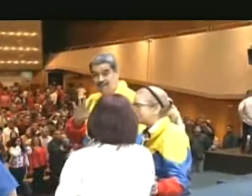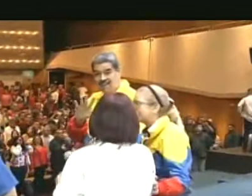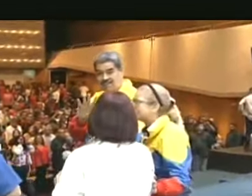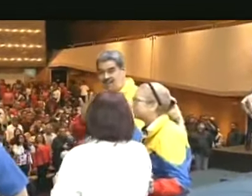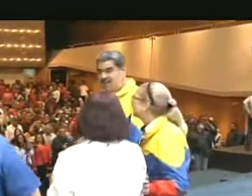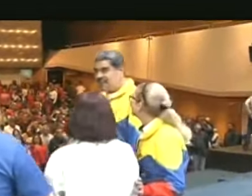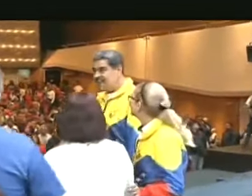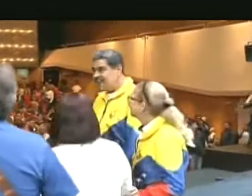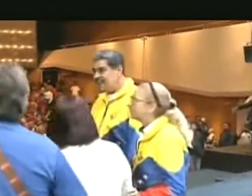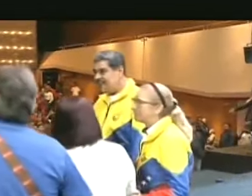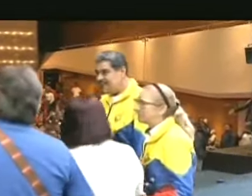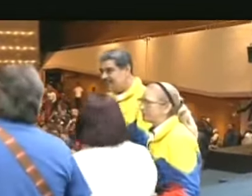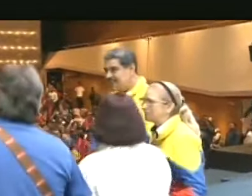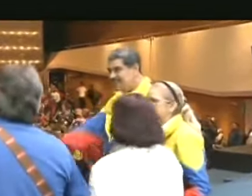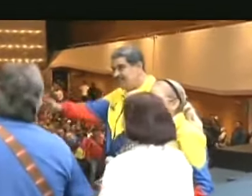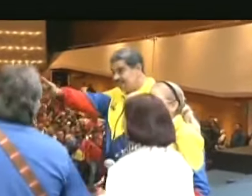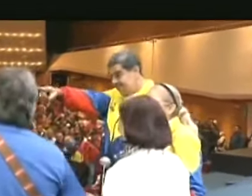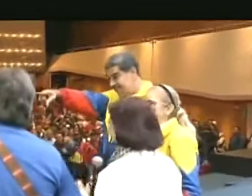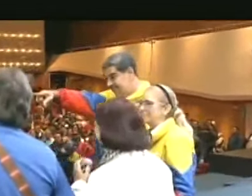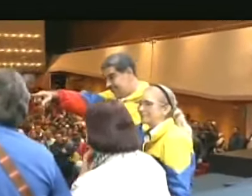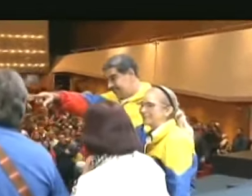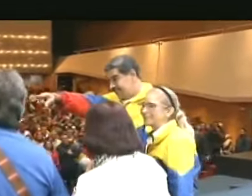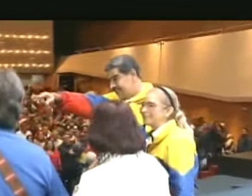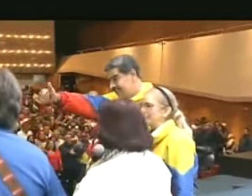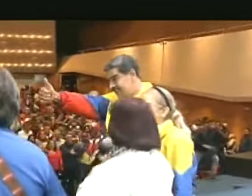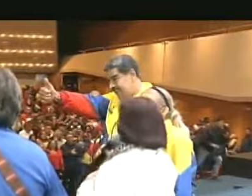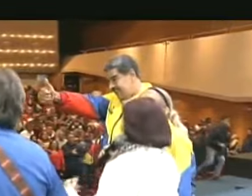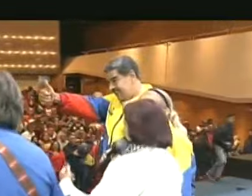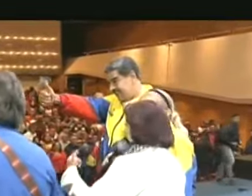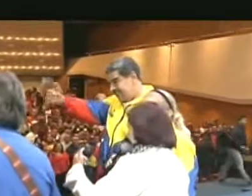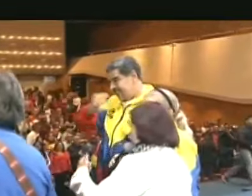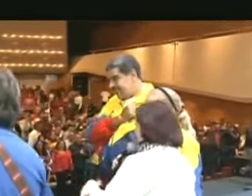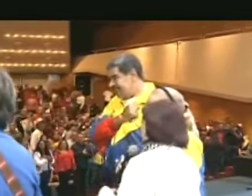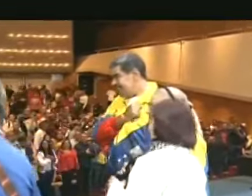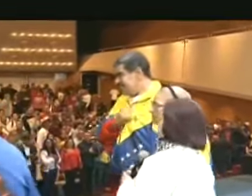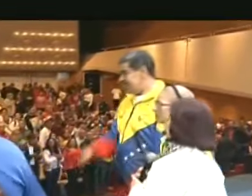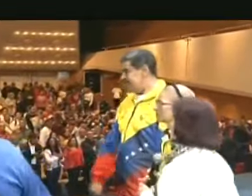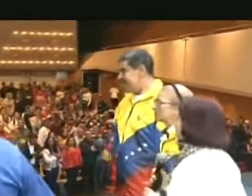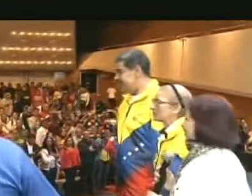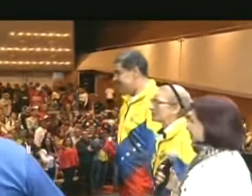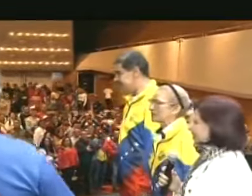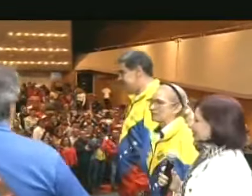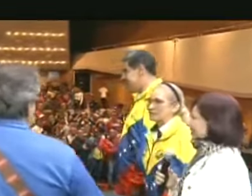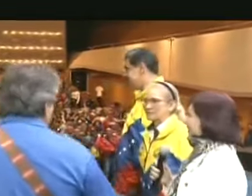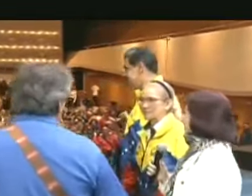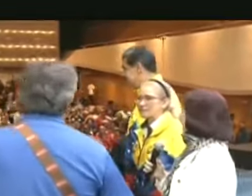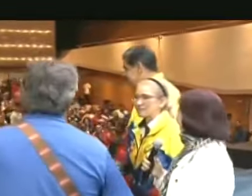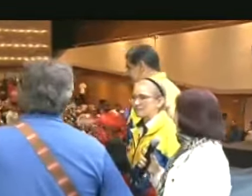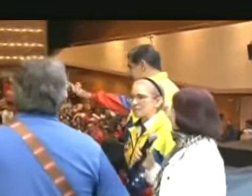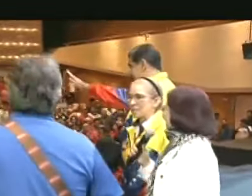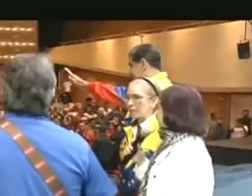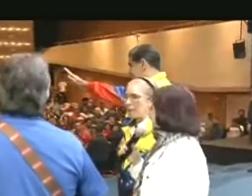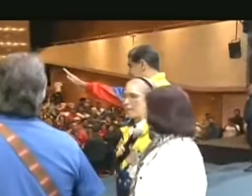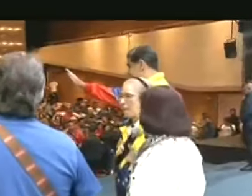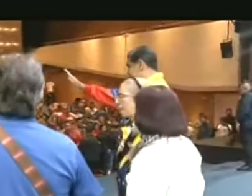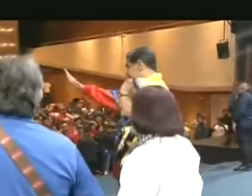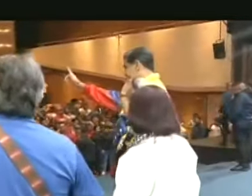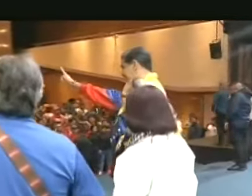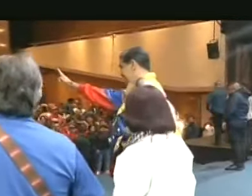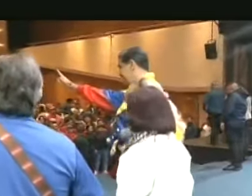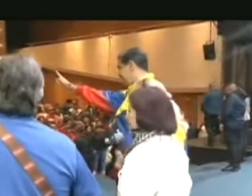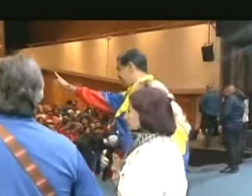bajaron. Y bajaron, soldado y pueblo, un solo ser, bajaron, armados de